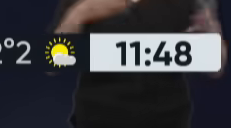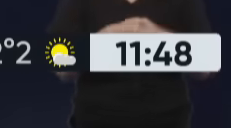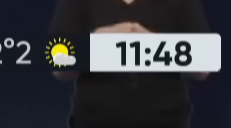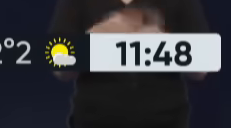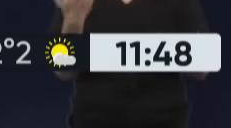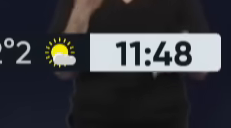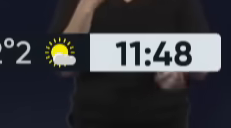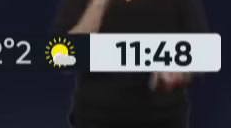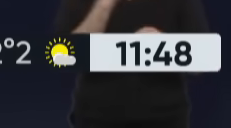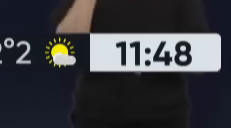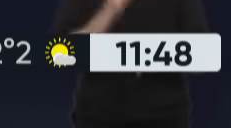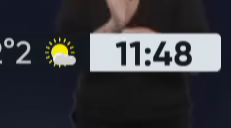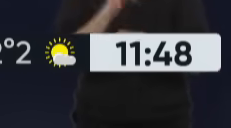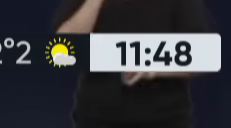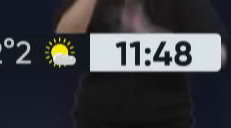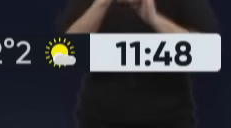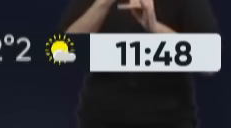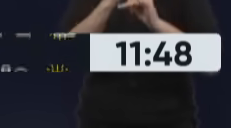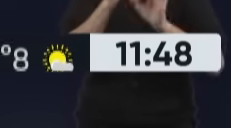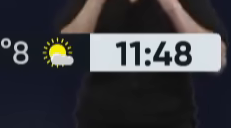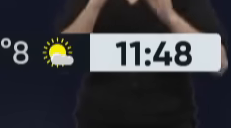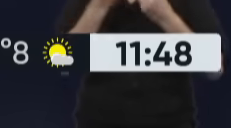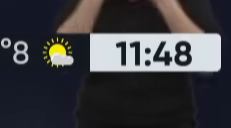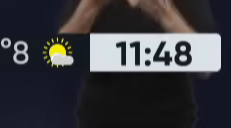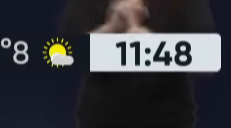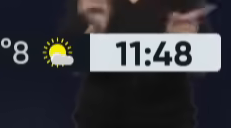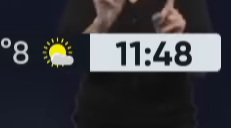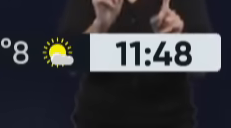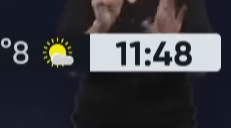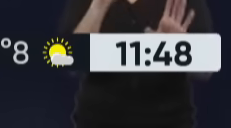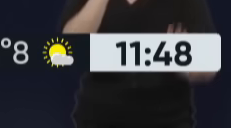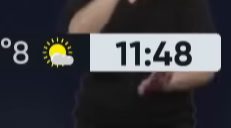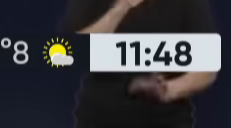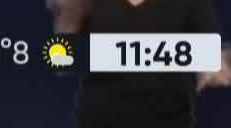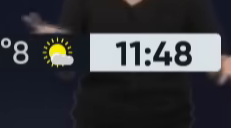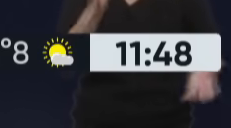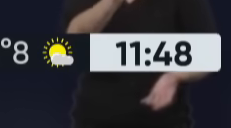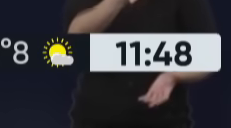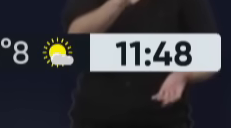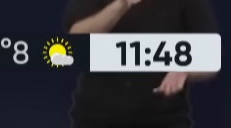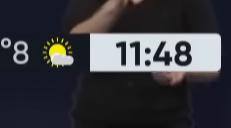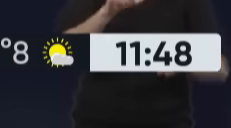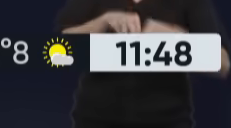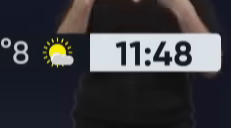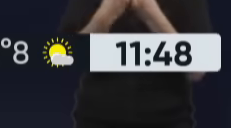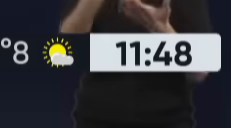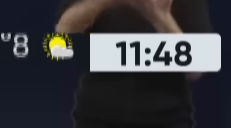de la nación, o sea, es un plan secreto y ese plan tiene 3 copias o 3